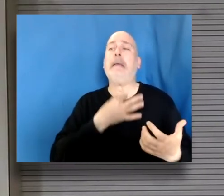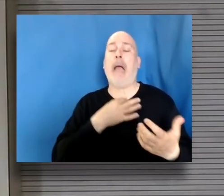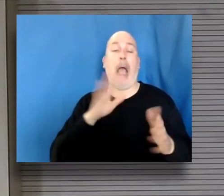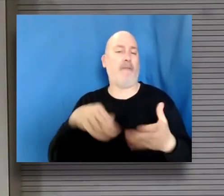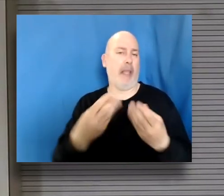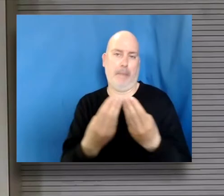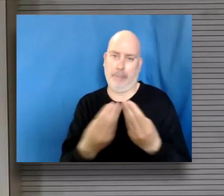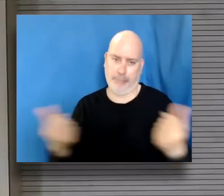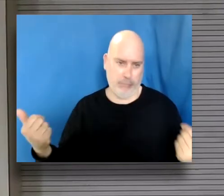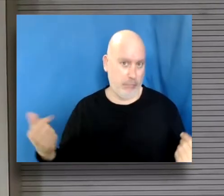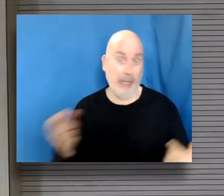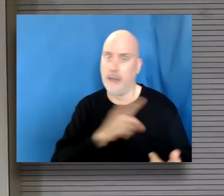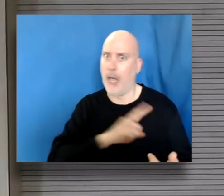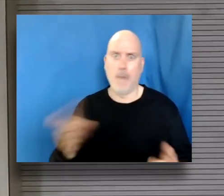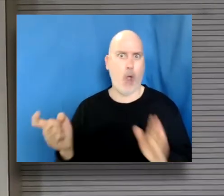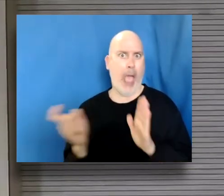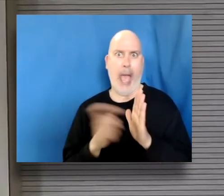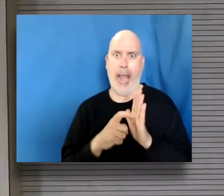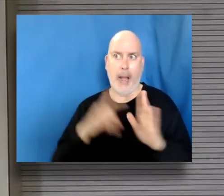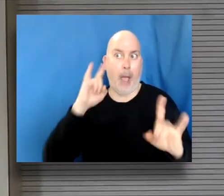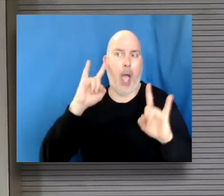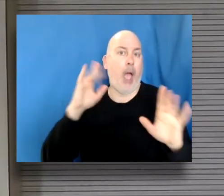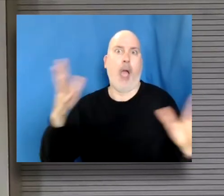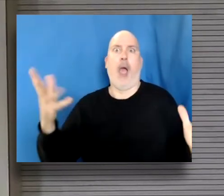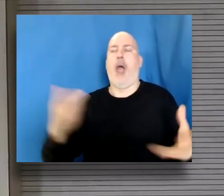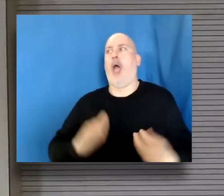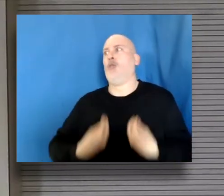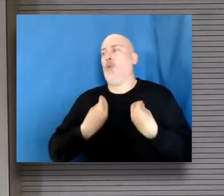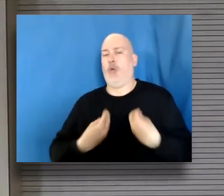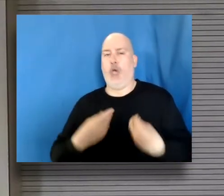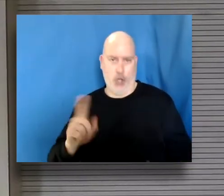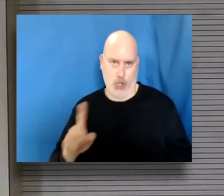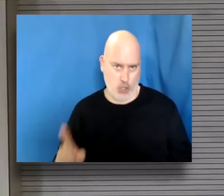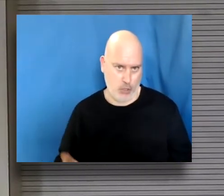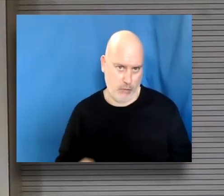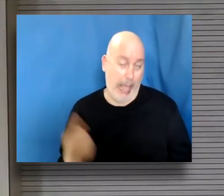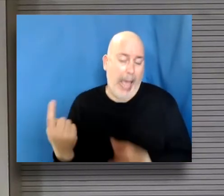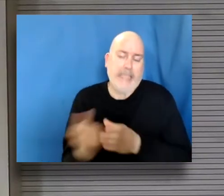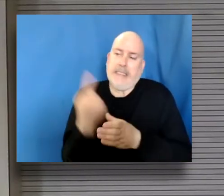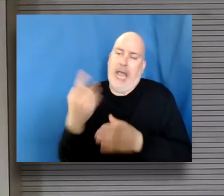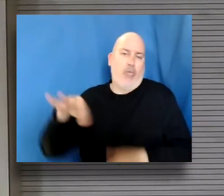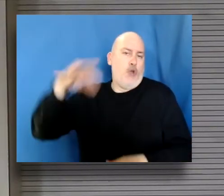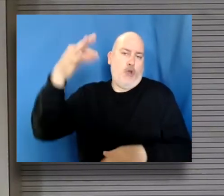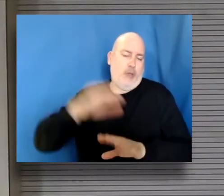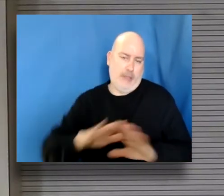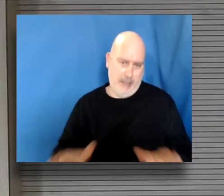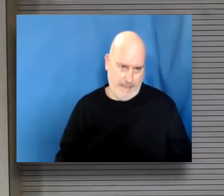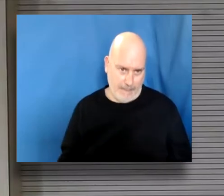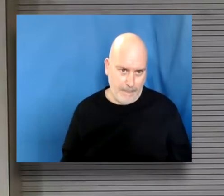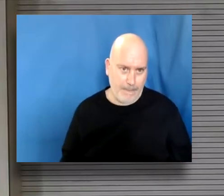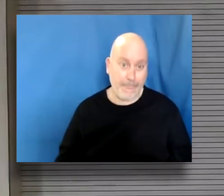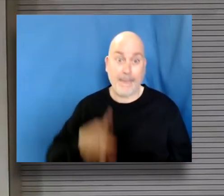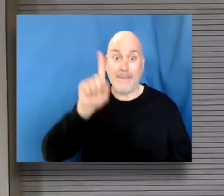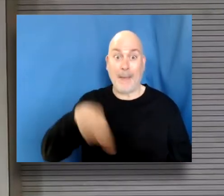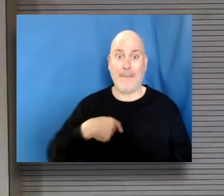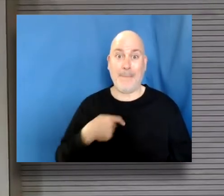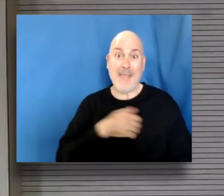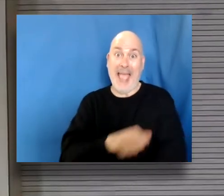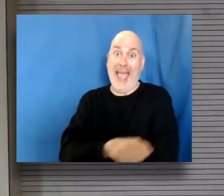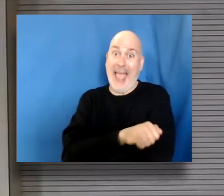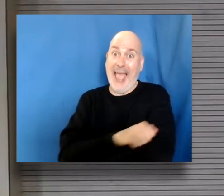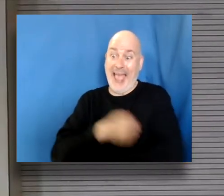es un síntoma de alarma aislado, se presenta de forma aislada. Nos preguntan si el gel de baño es